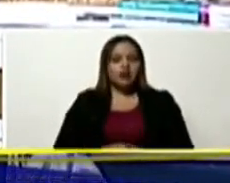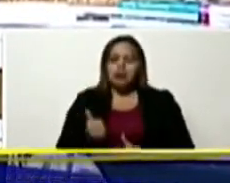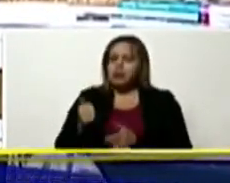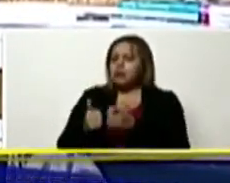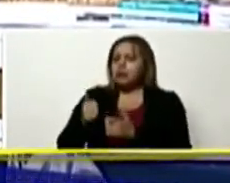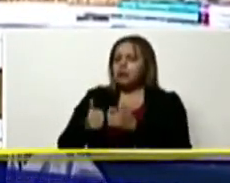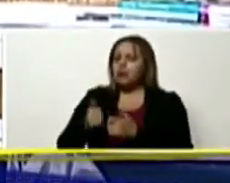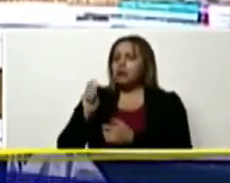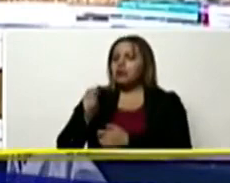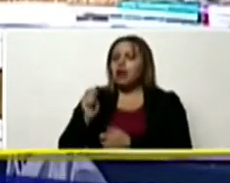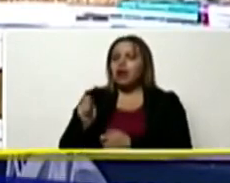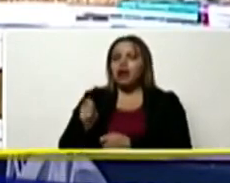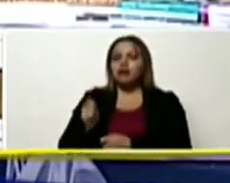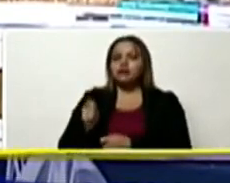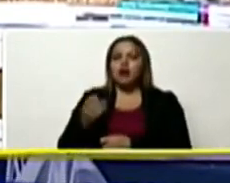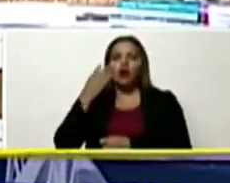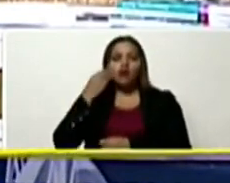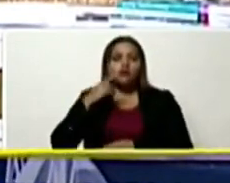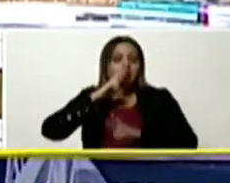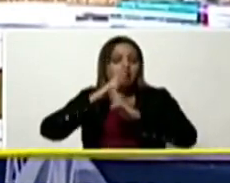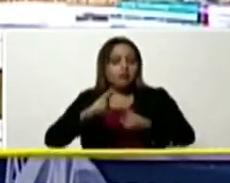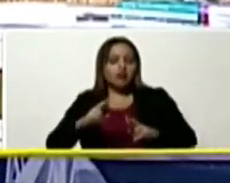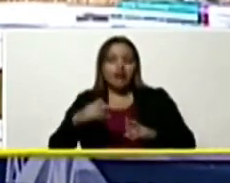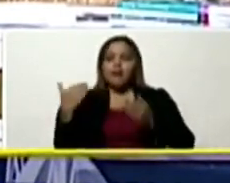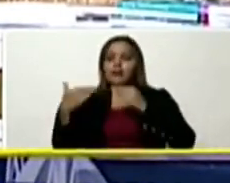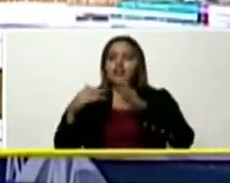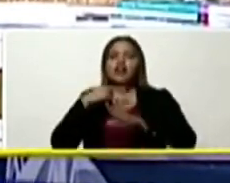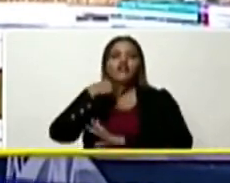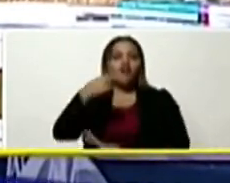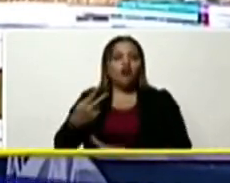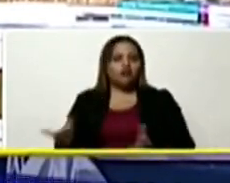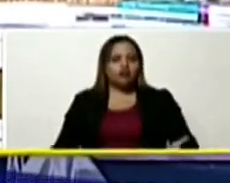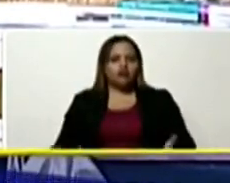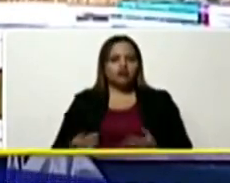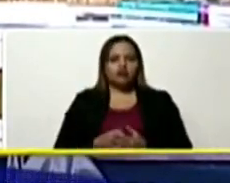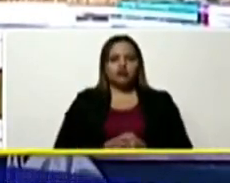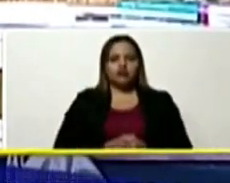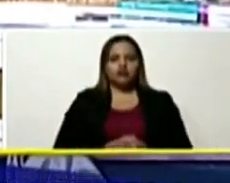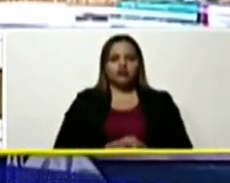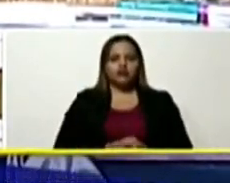acostumbraron a responder hasta con mensajes de voz.